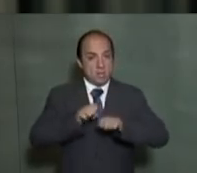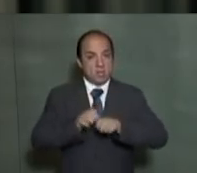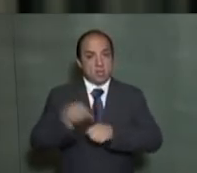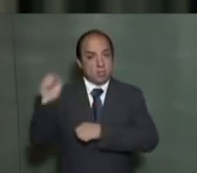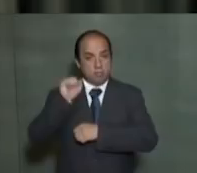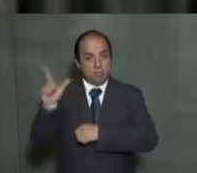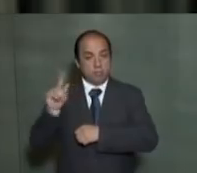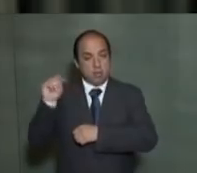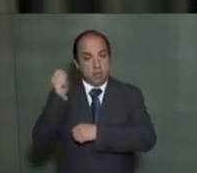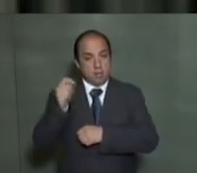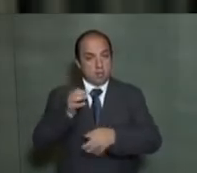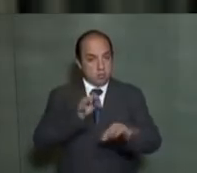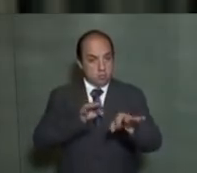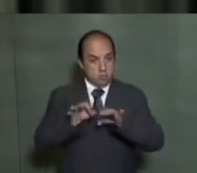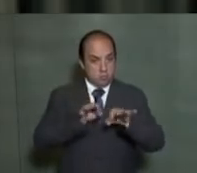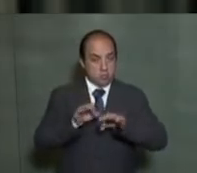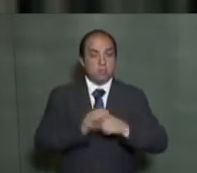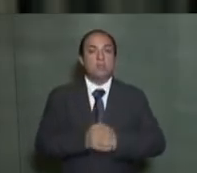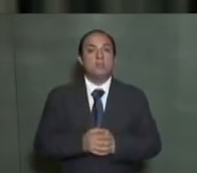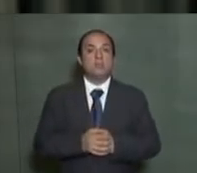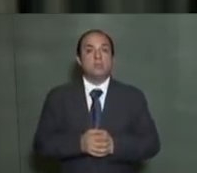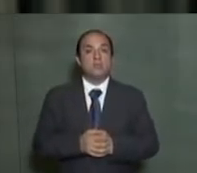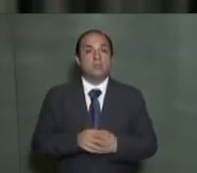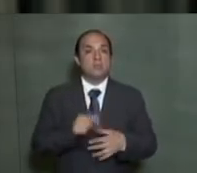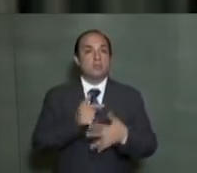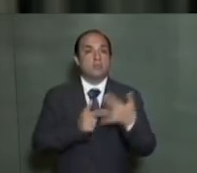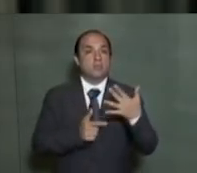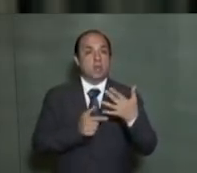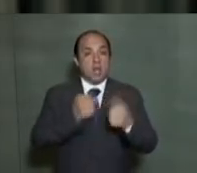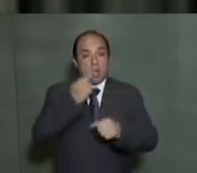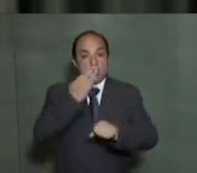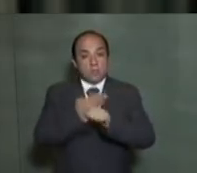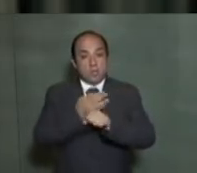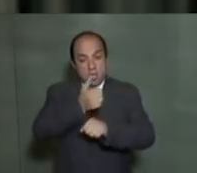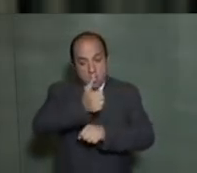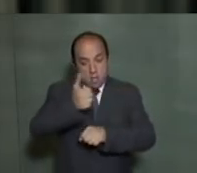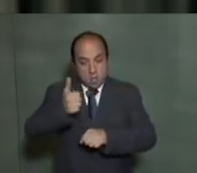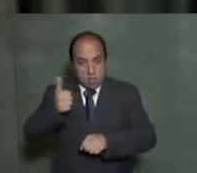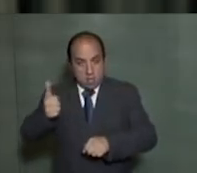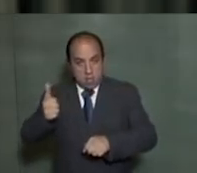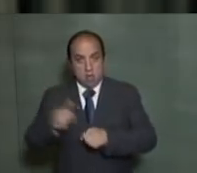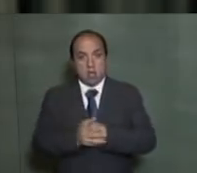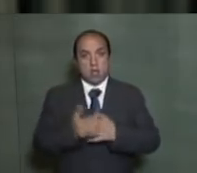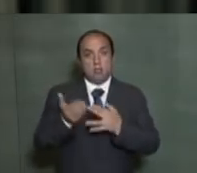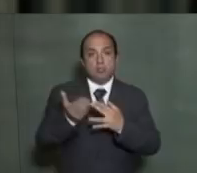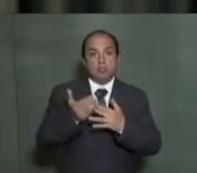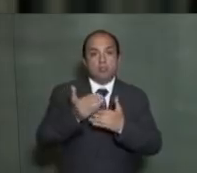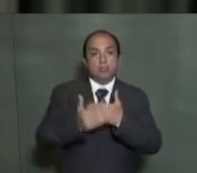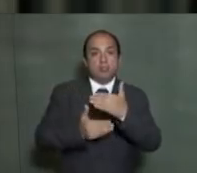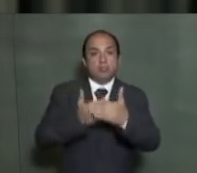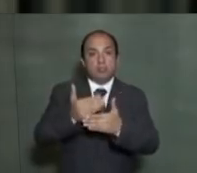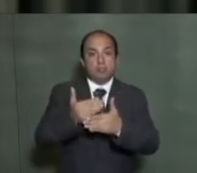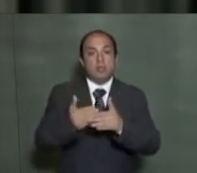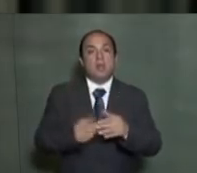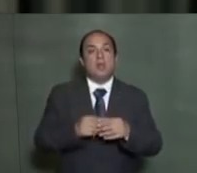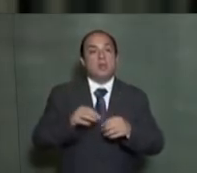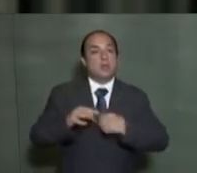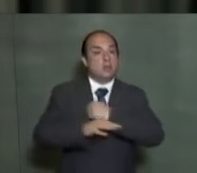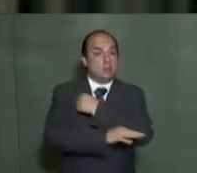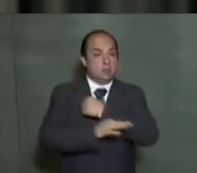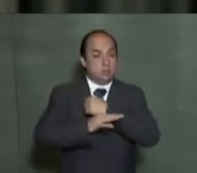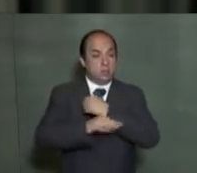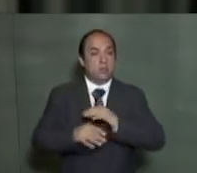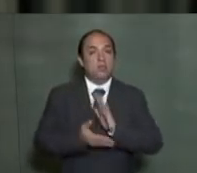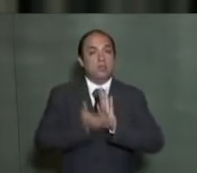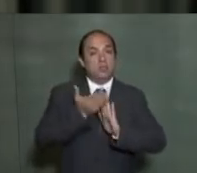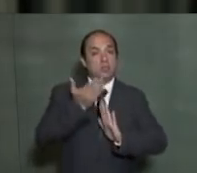trabajadores, sobre la responsabilidad en cada paso del diseño, construcción, operación y